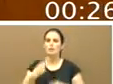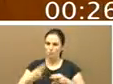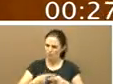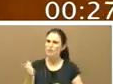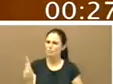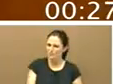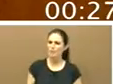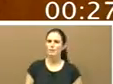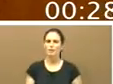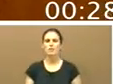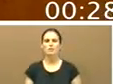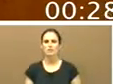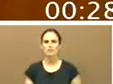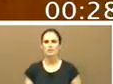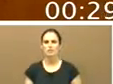Miren ustedes.